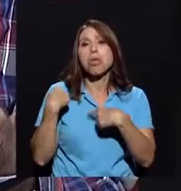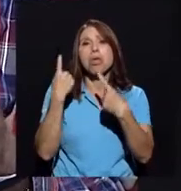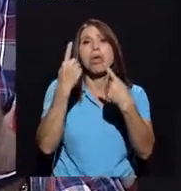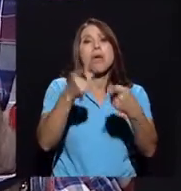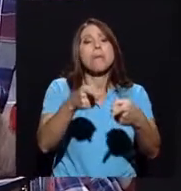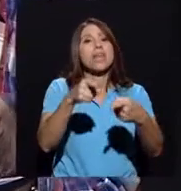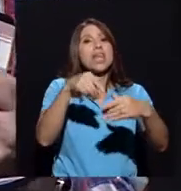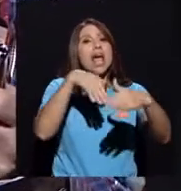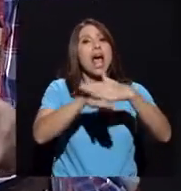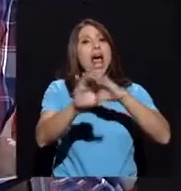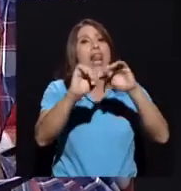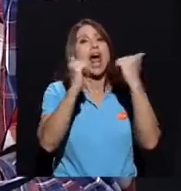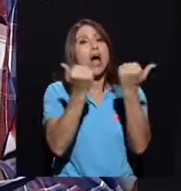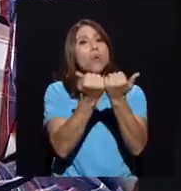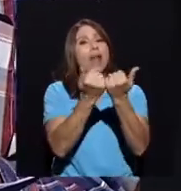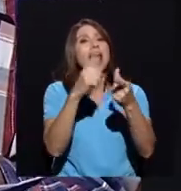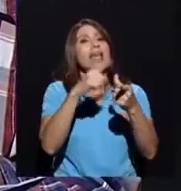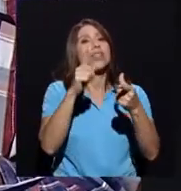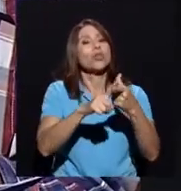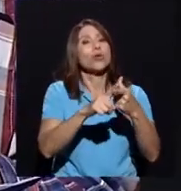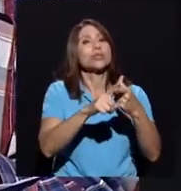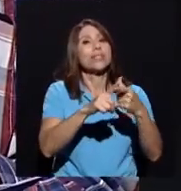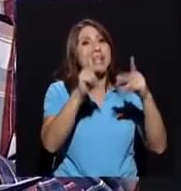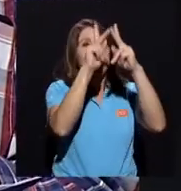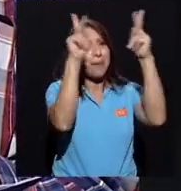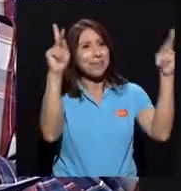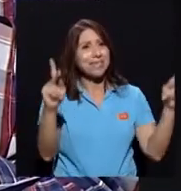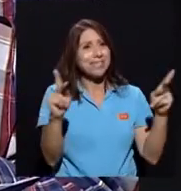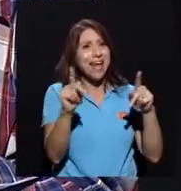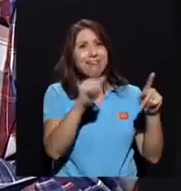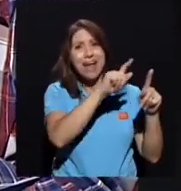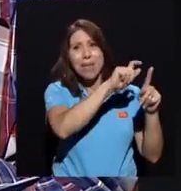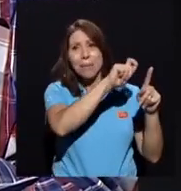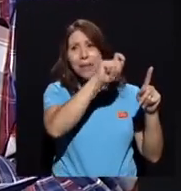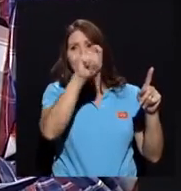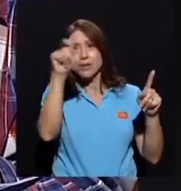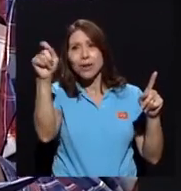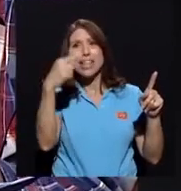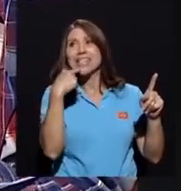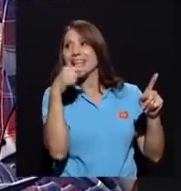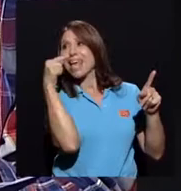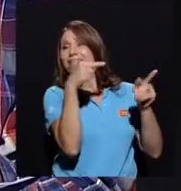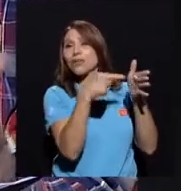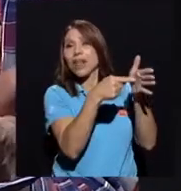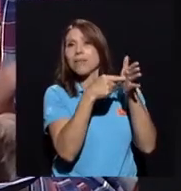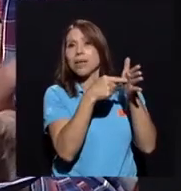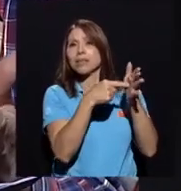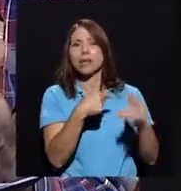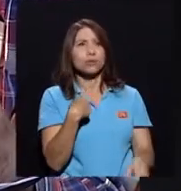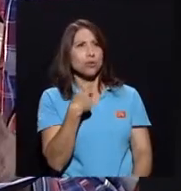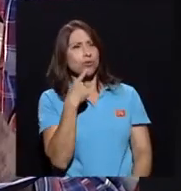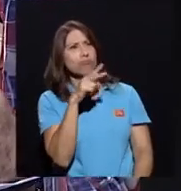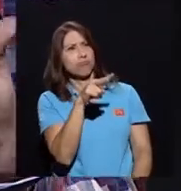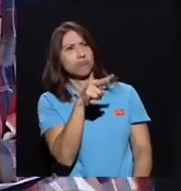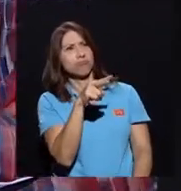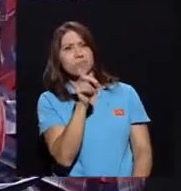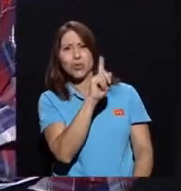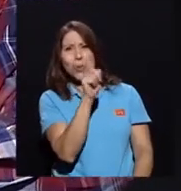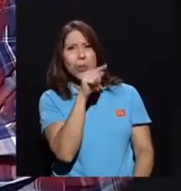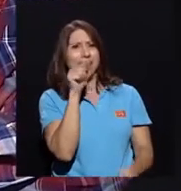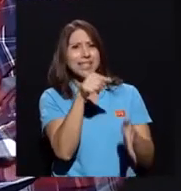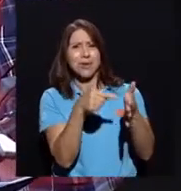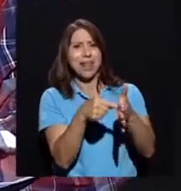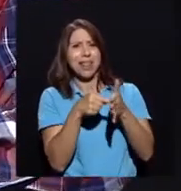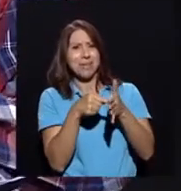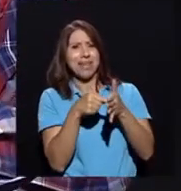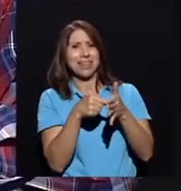a la pizarra y decir esta es la demanda no es andrés la demanda es una línea con la que ustedes